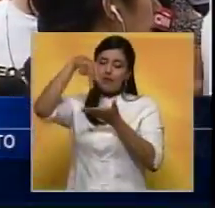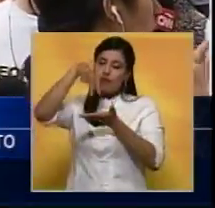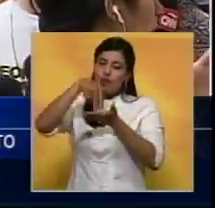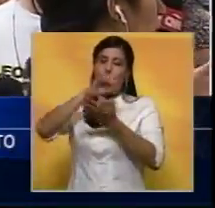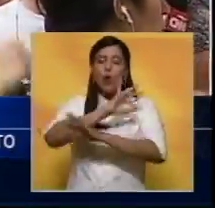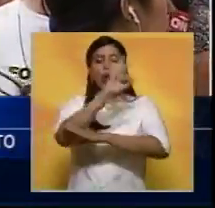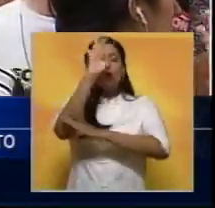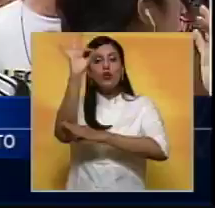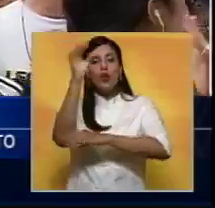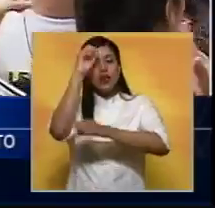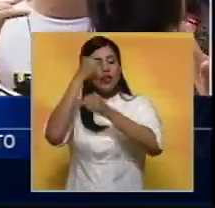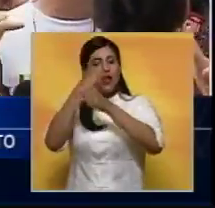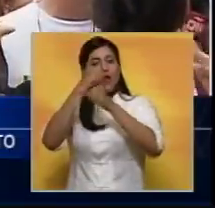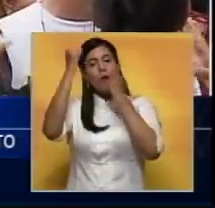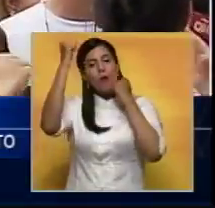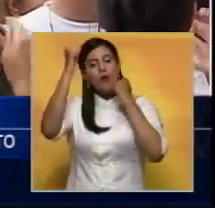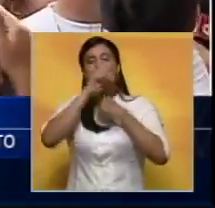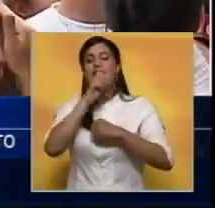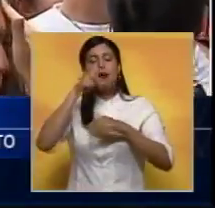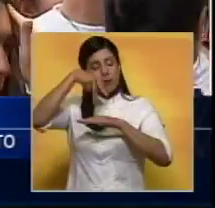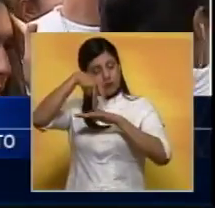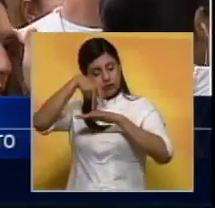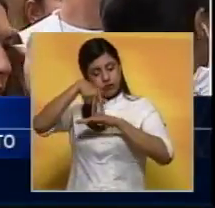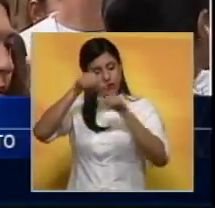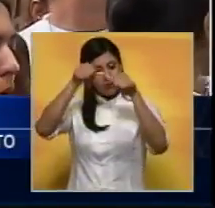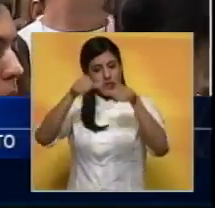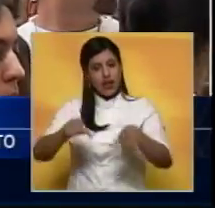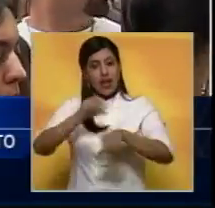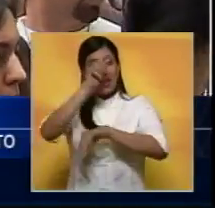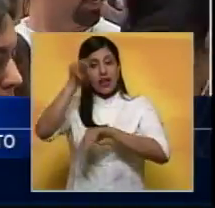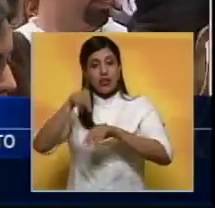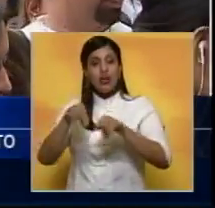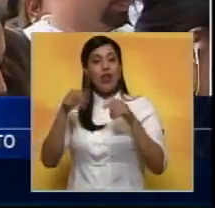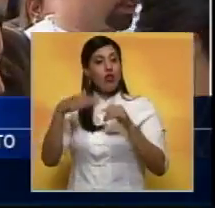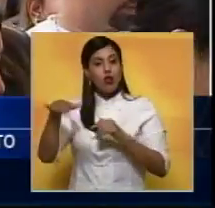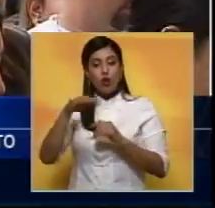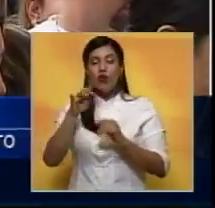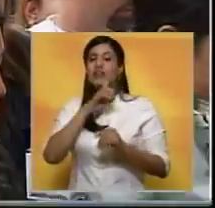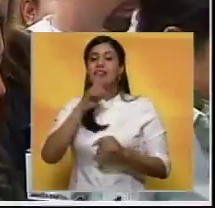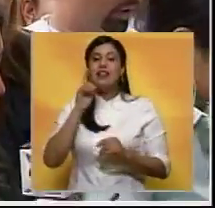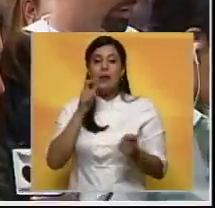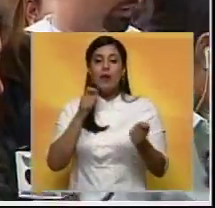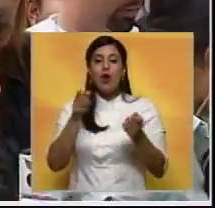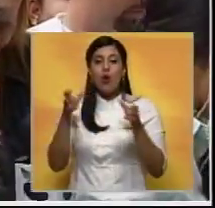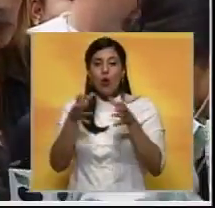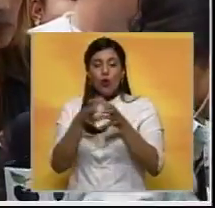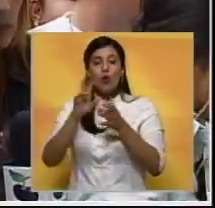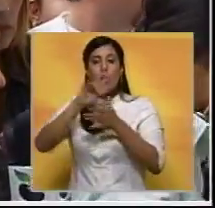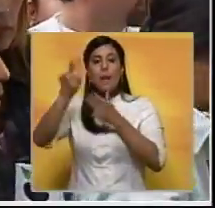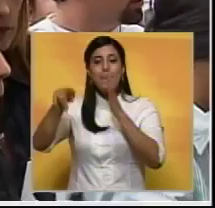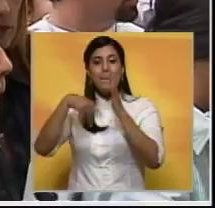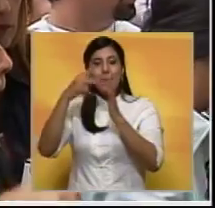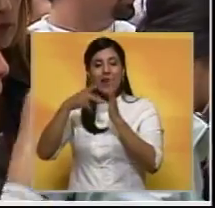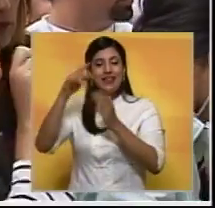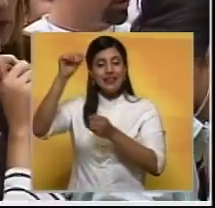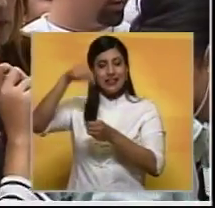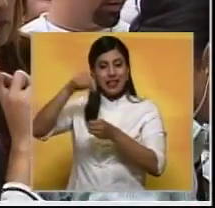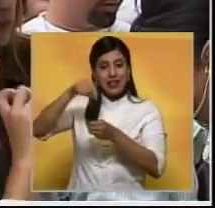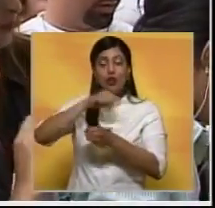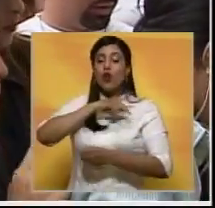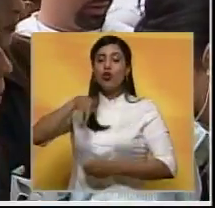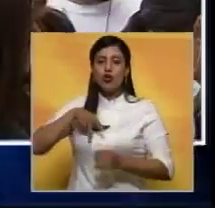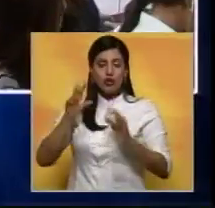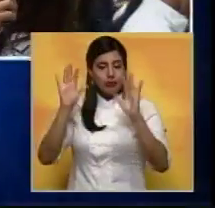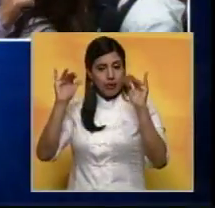esta jornada de protesta denominada el Plantazo Nacional desde el punto de concentración en la Plaza Brión de Chacaito. Nosotros despedimos